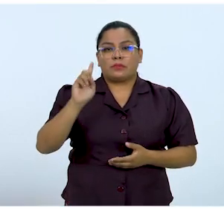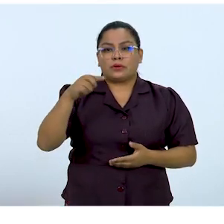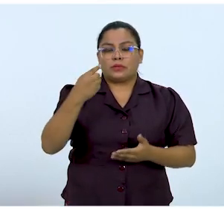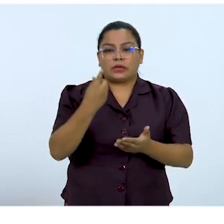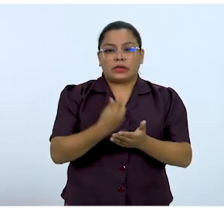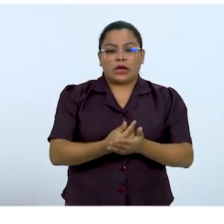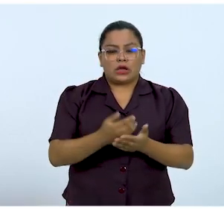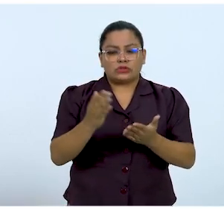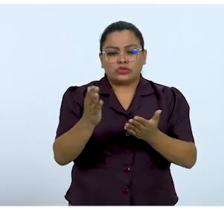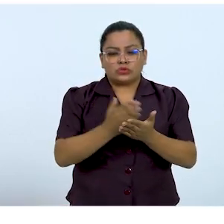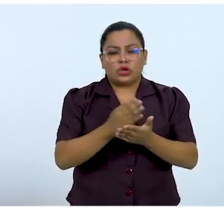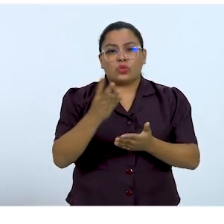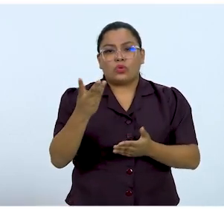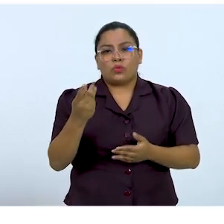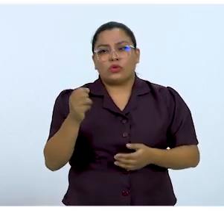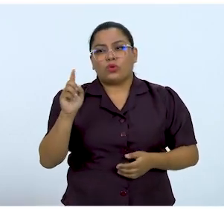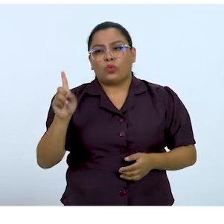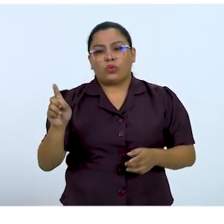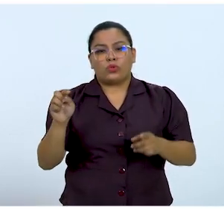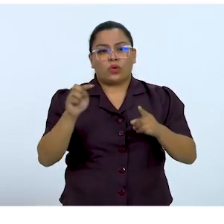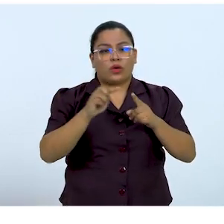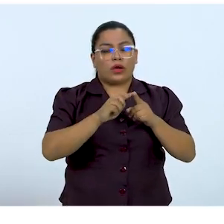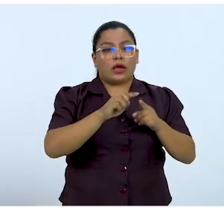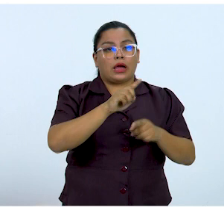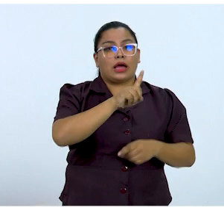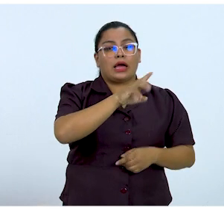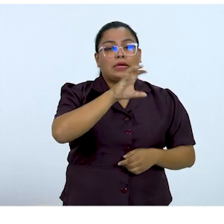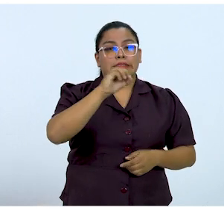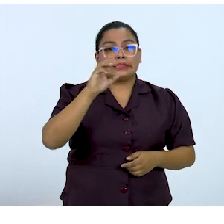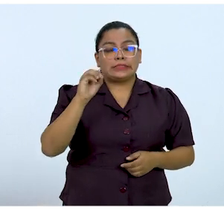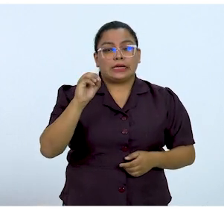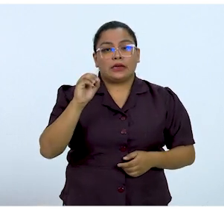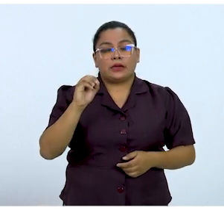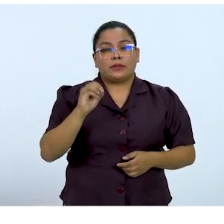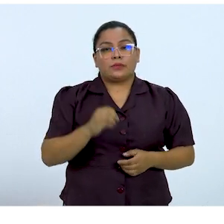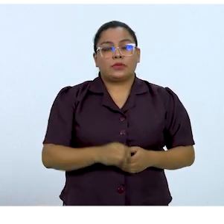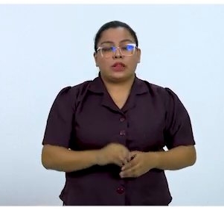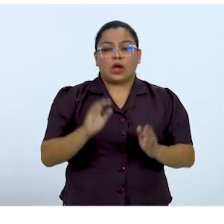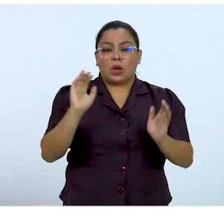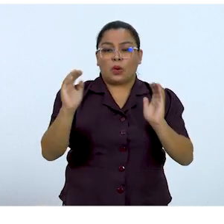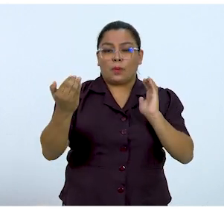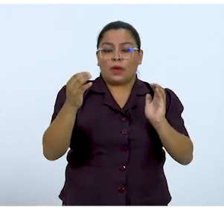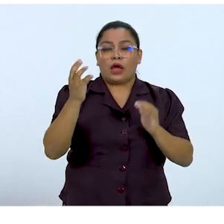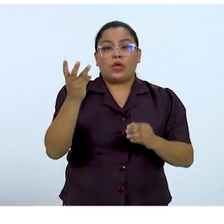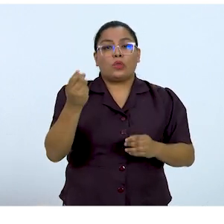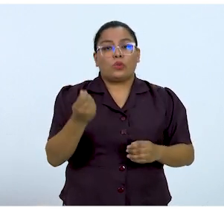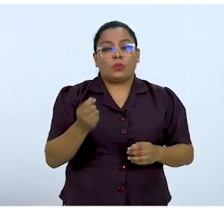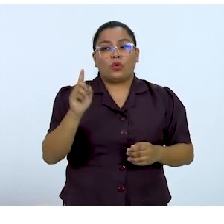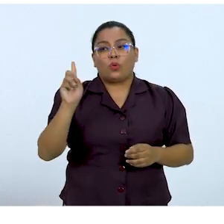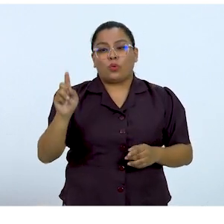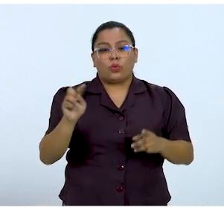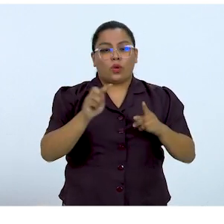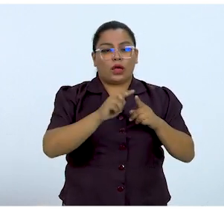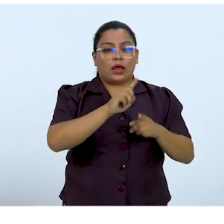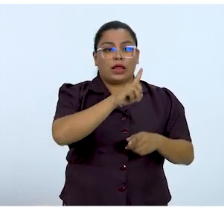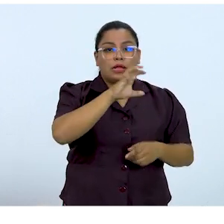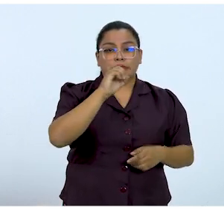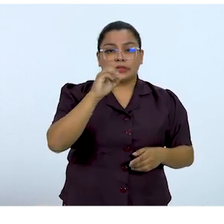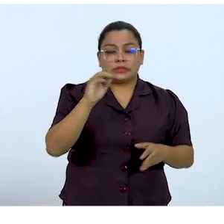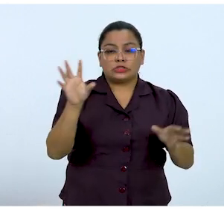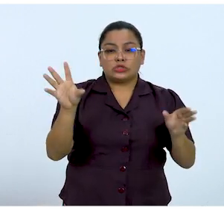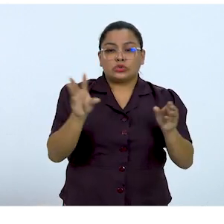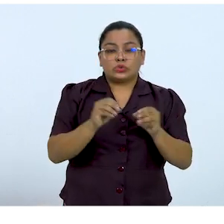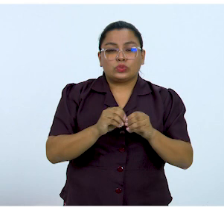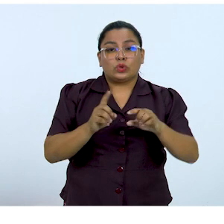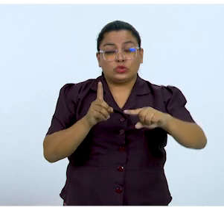En primer grado se estudian los números hasta 100, la recta numérica hasta el 100 y la comparación de números hasta 100,